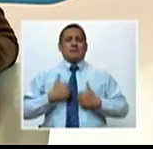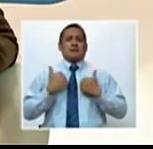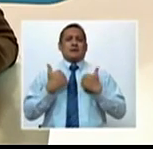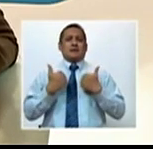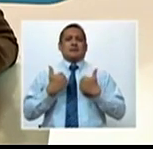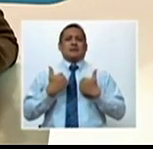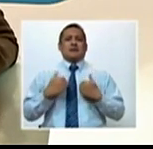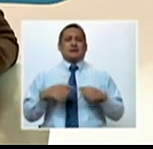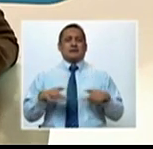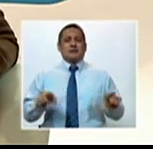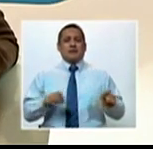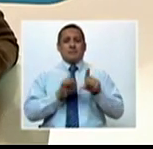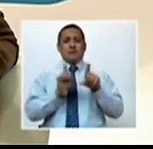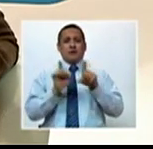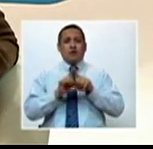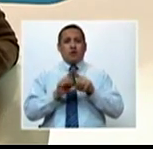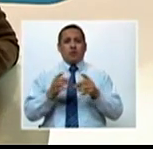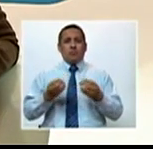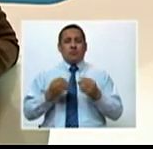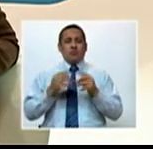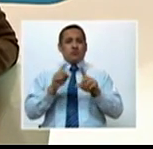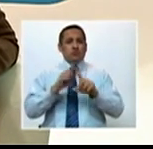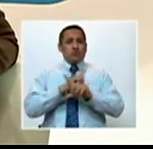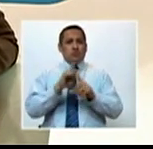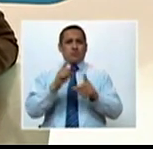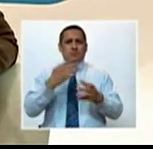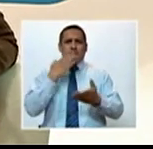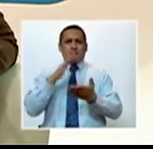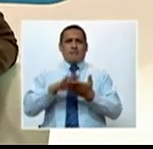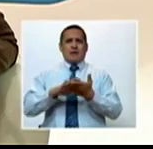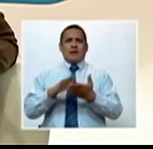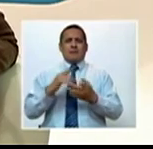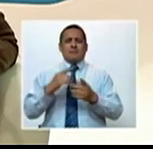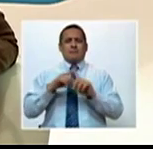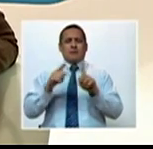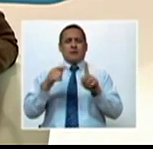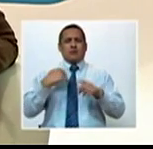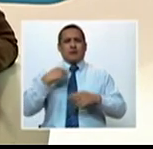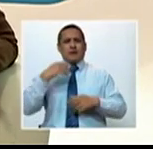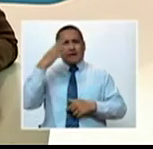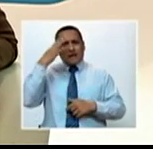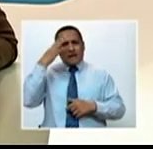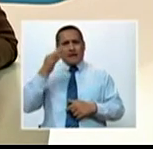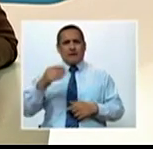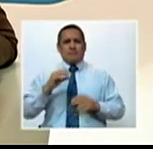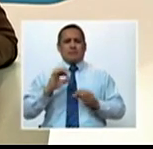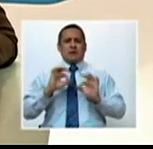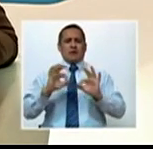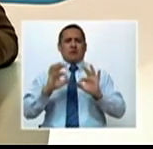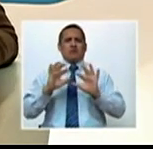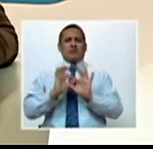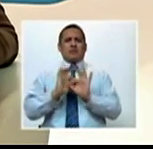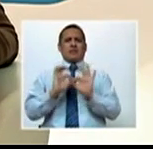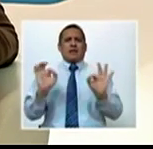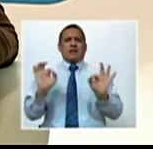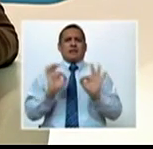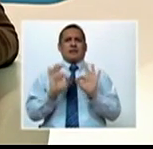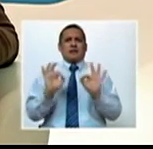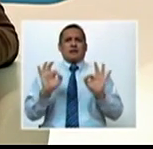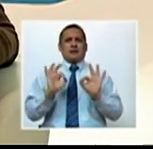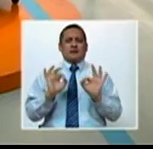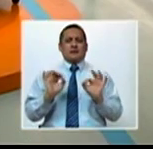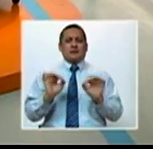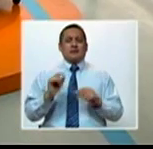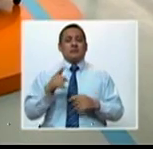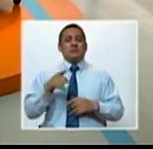consumo y como es para el consumo no es delito, pero eso no lo hace menos peligroso también.